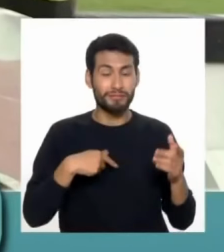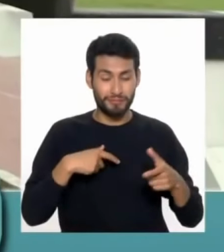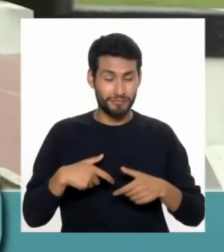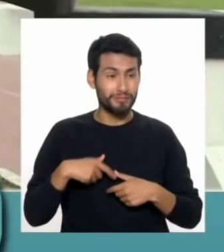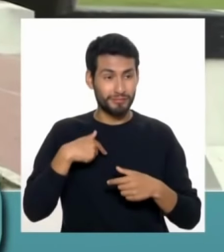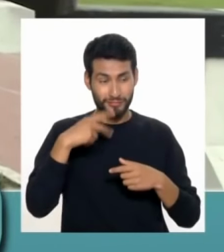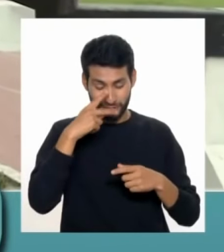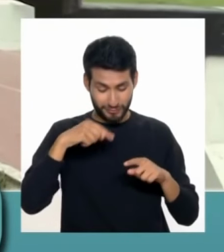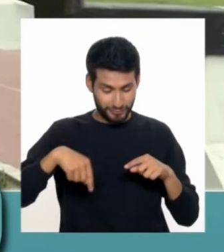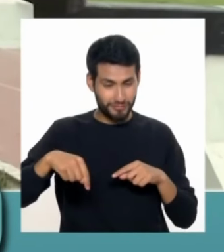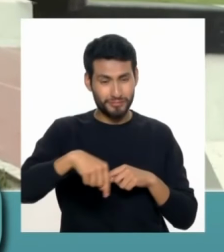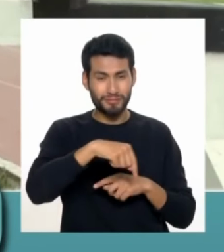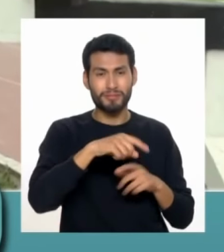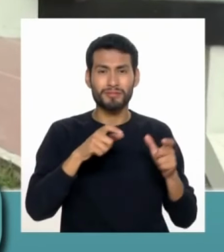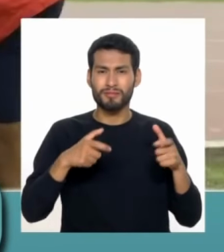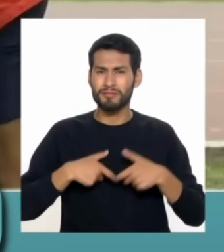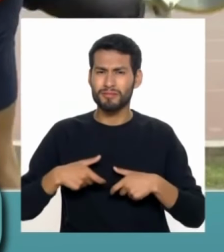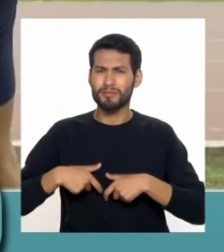acá presentes son de